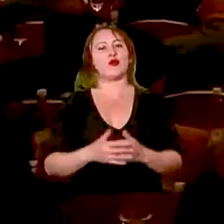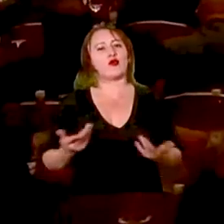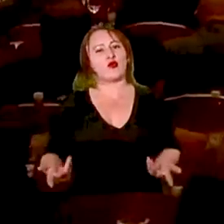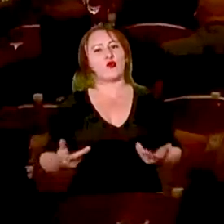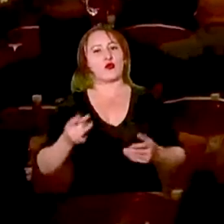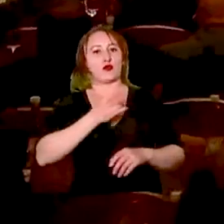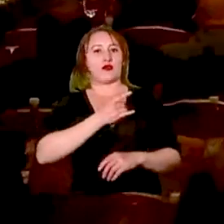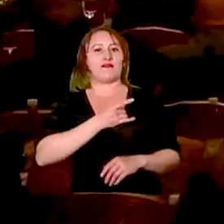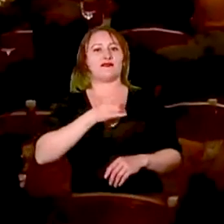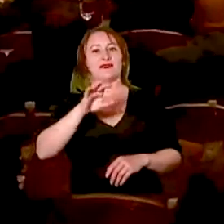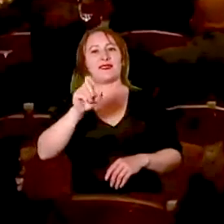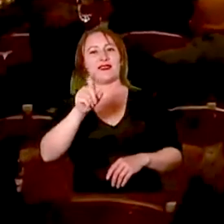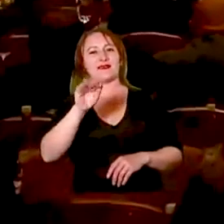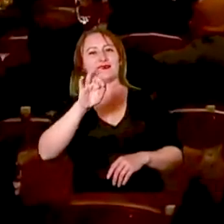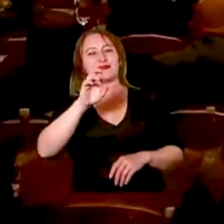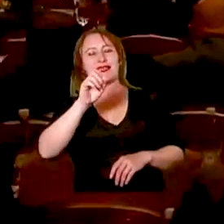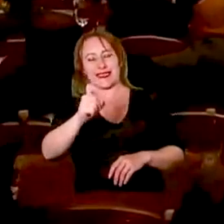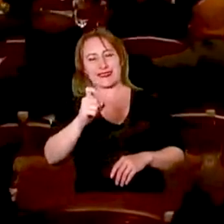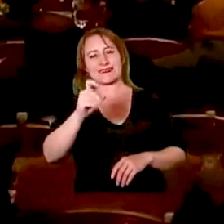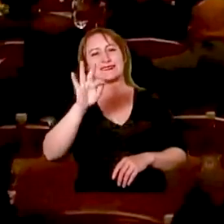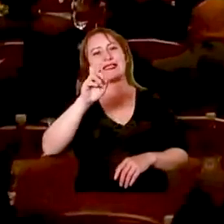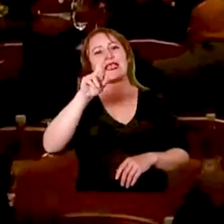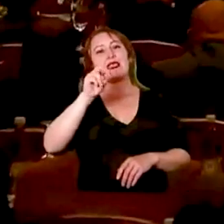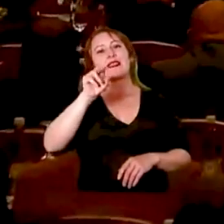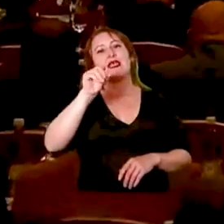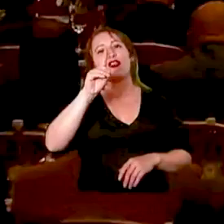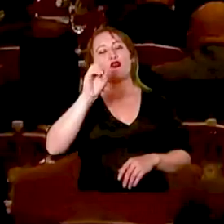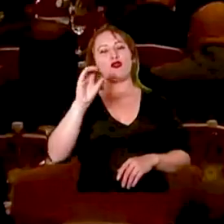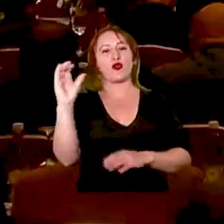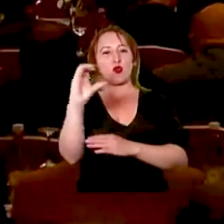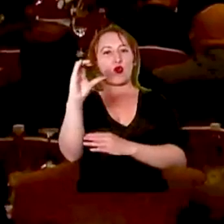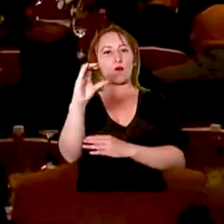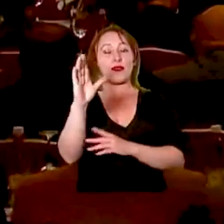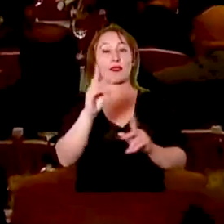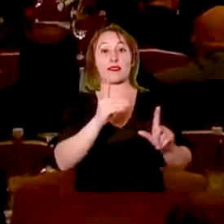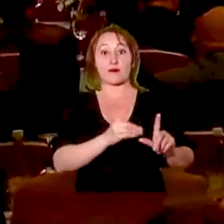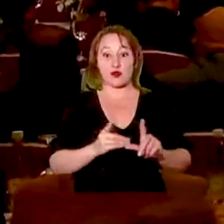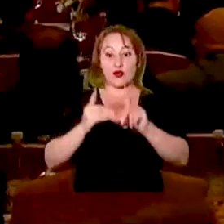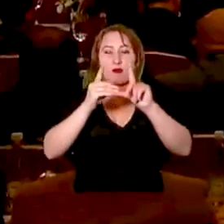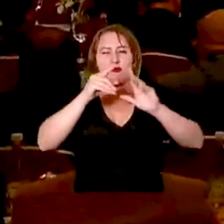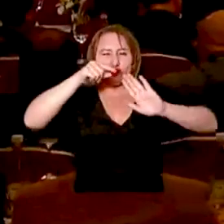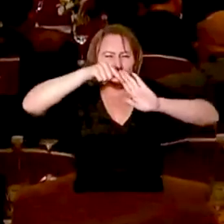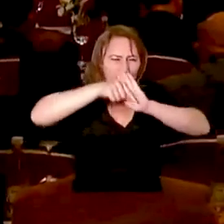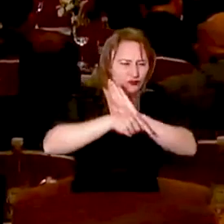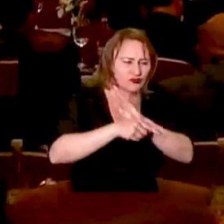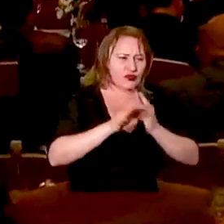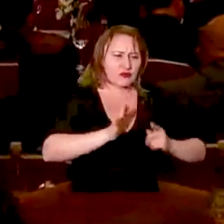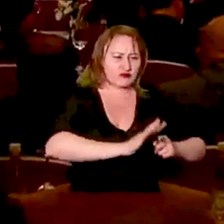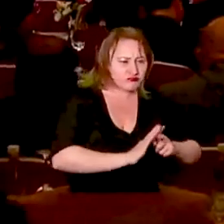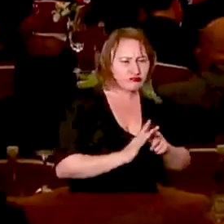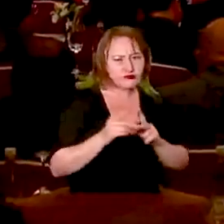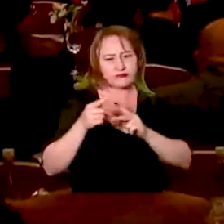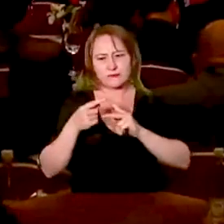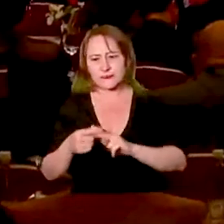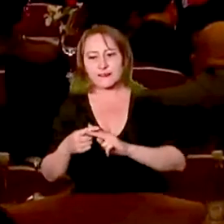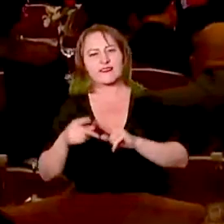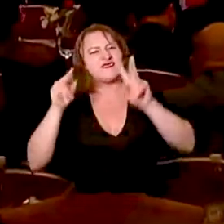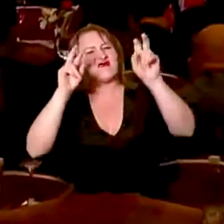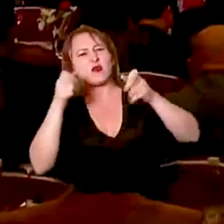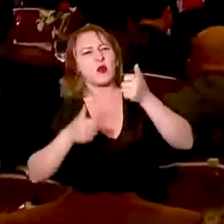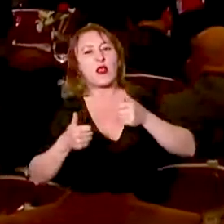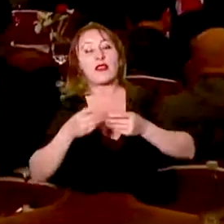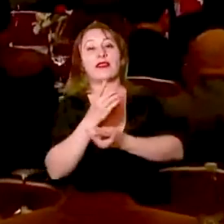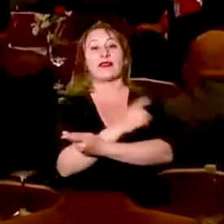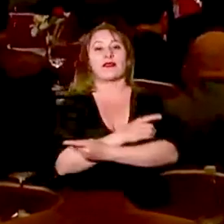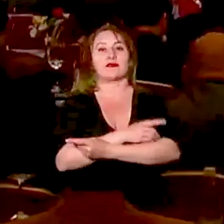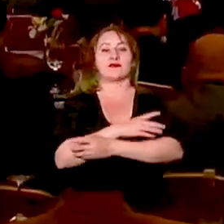de la Universidad Externado de Colombia, diplomado específico, profundo, con talleres, con práctica sobre derecho disciplinario, la